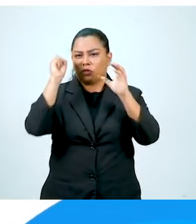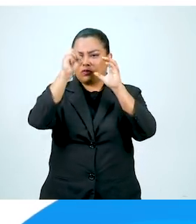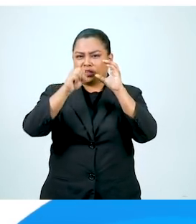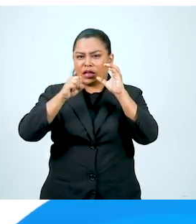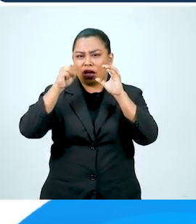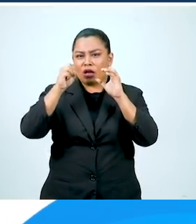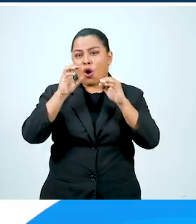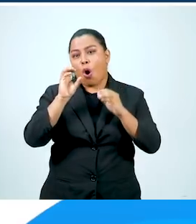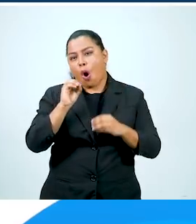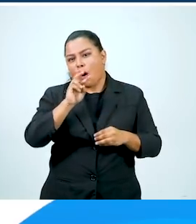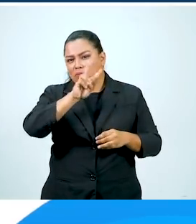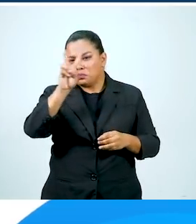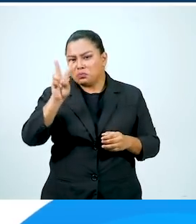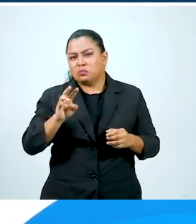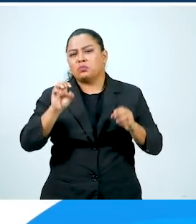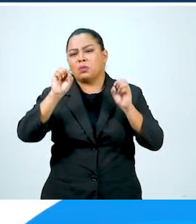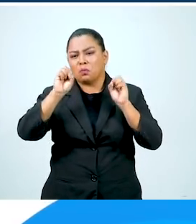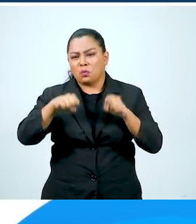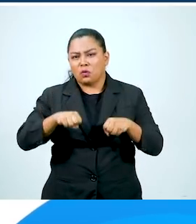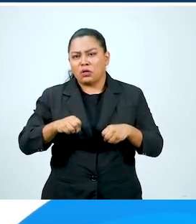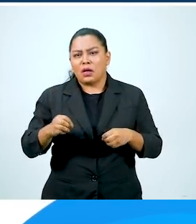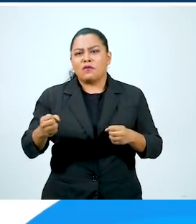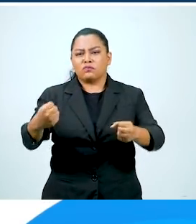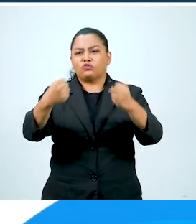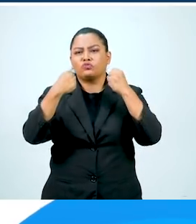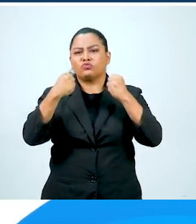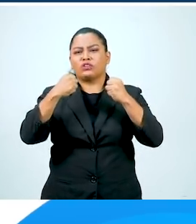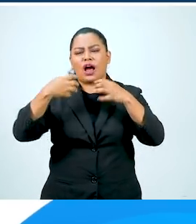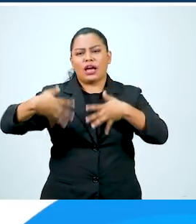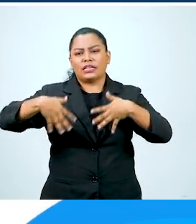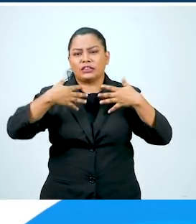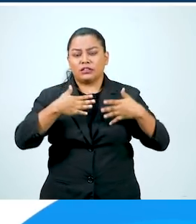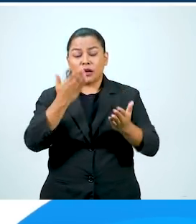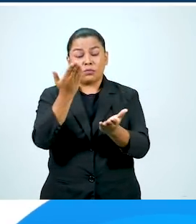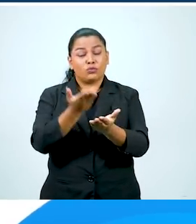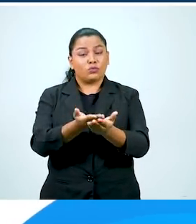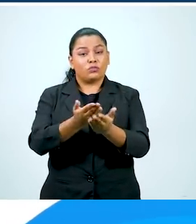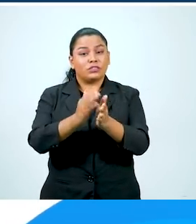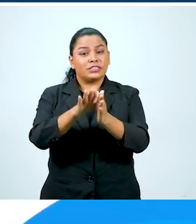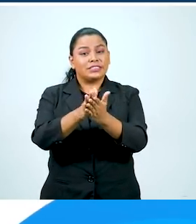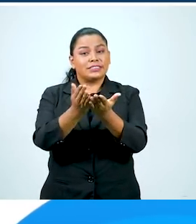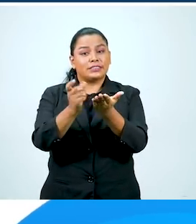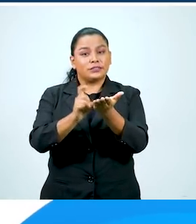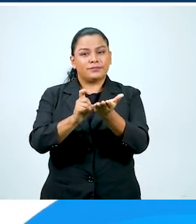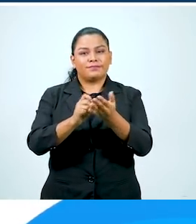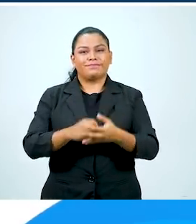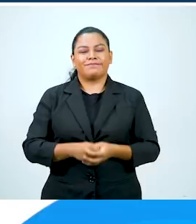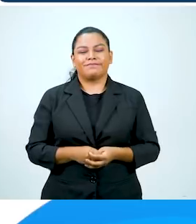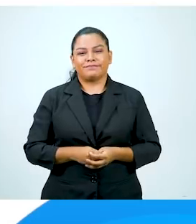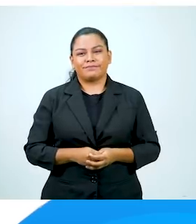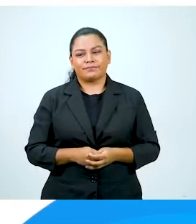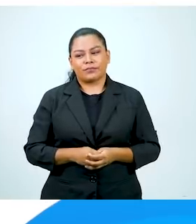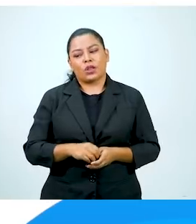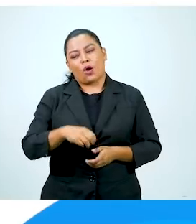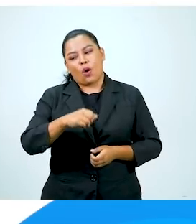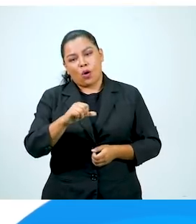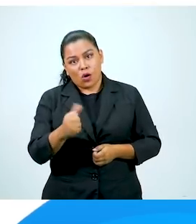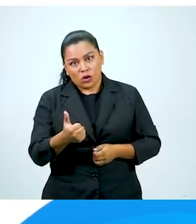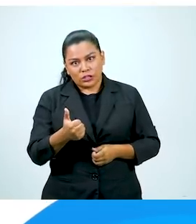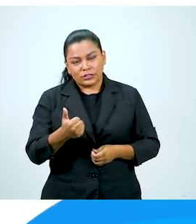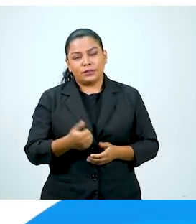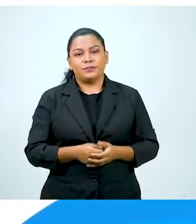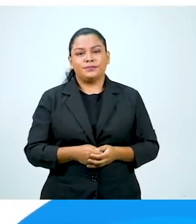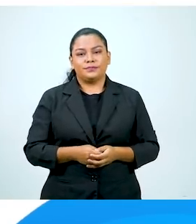audiovisuales o digitales, para reforzar el desarrollo de las actividades propuestas en el libro de texto. Otra